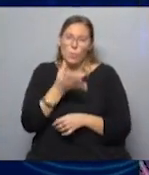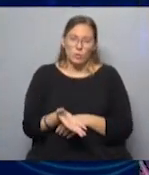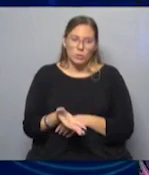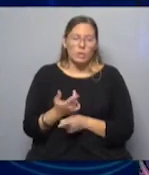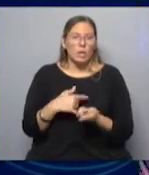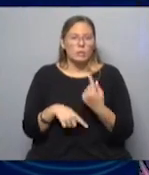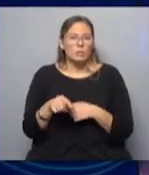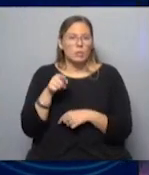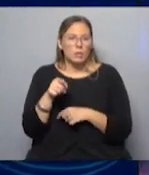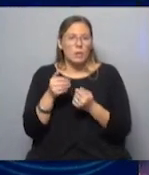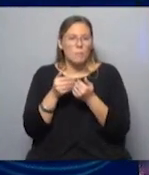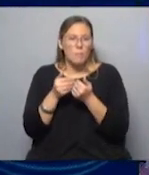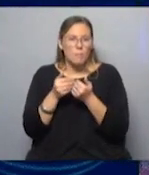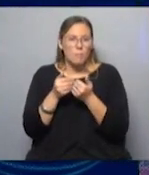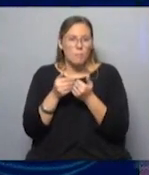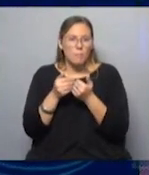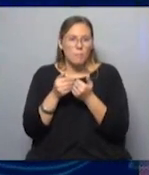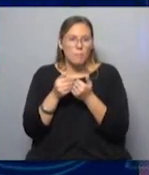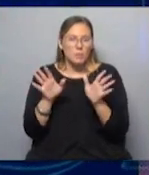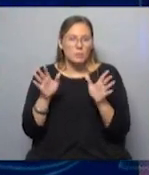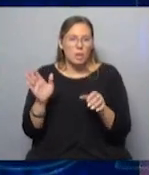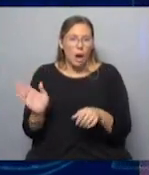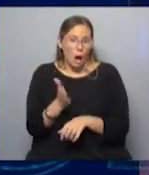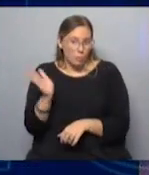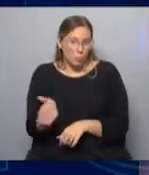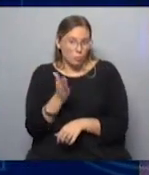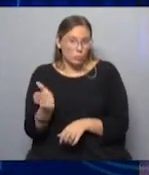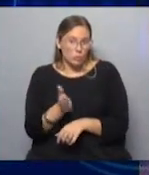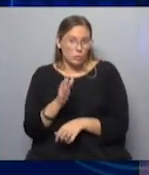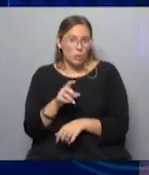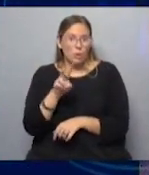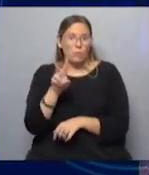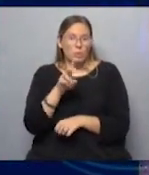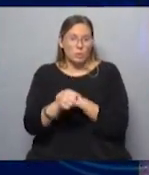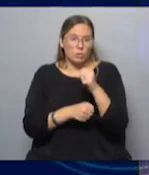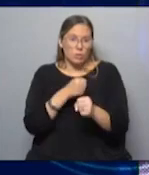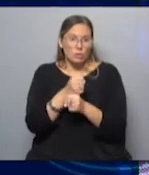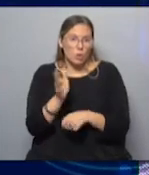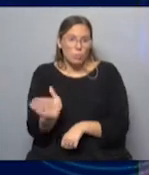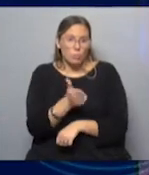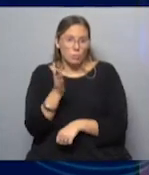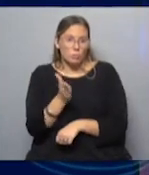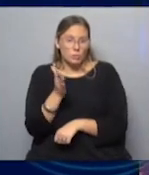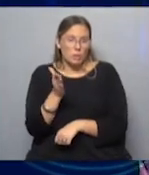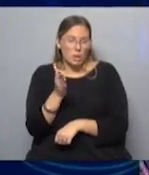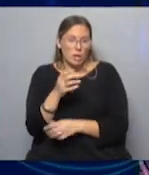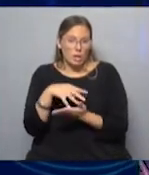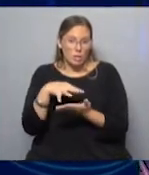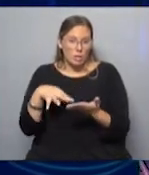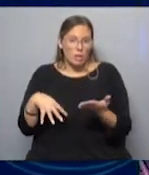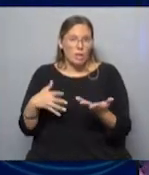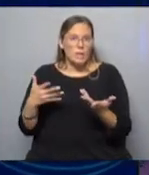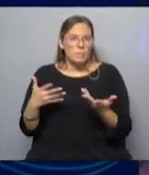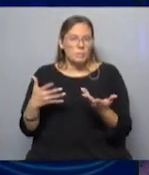entonces ahí empecé a producir ya los 22 años me producía las obras muy